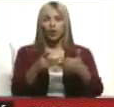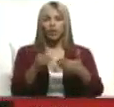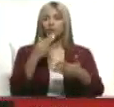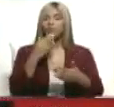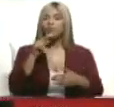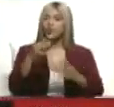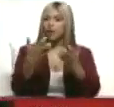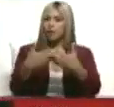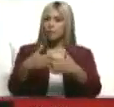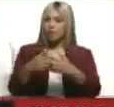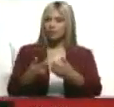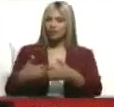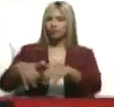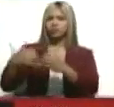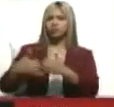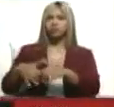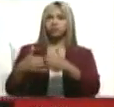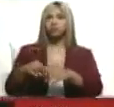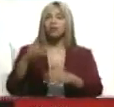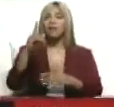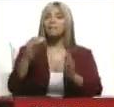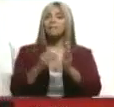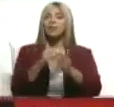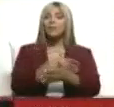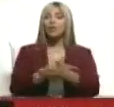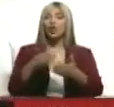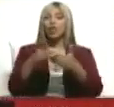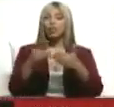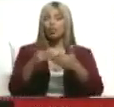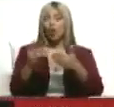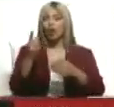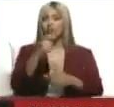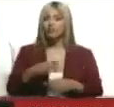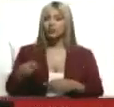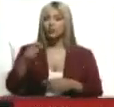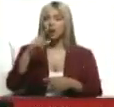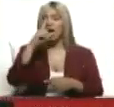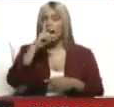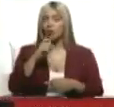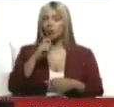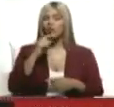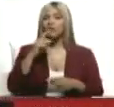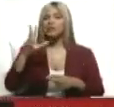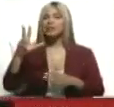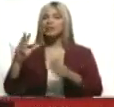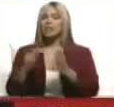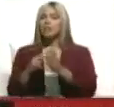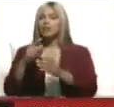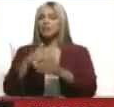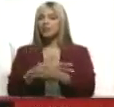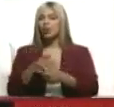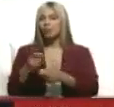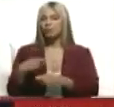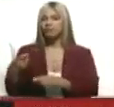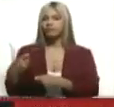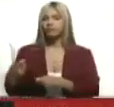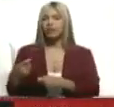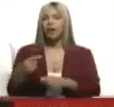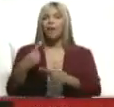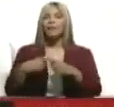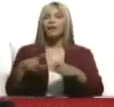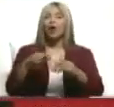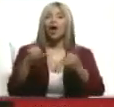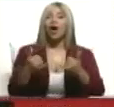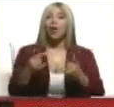tú tienes una empresa que produce 1.000 millones de dólares anuales y tienes una deuda de 3.000 millones, tú no tienes problema. Tú la puedes pagar. El problema es que ahora tienes